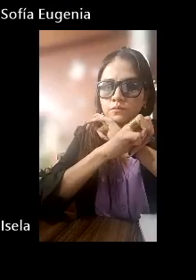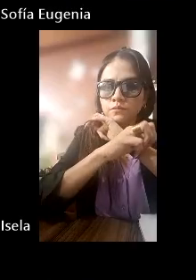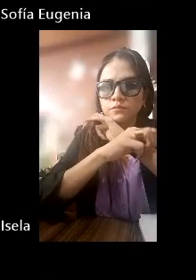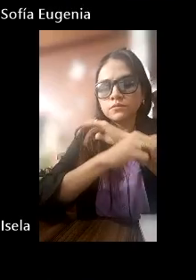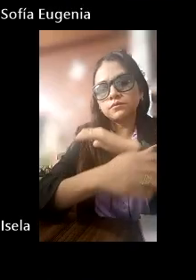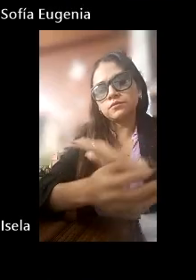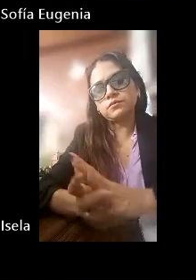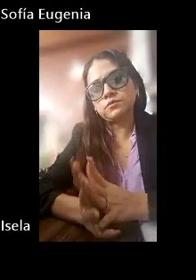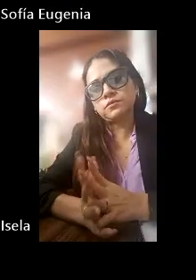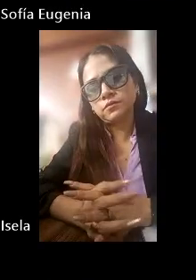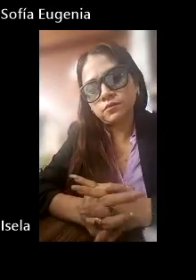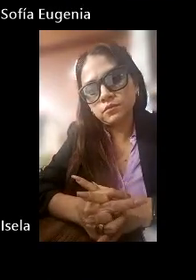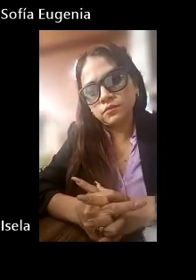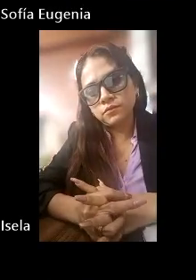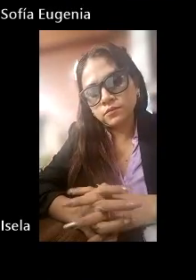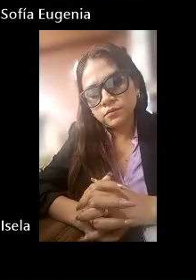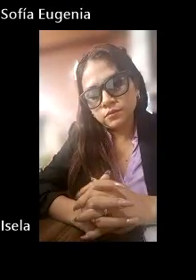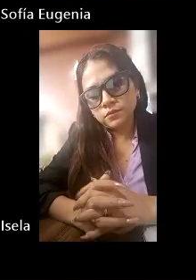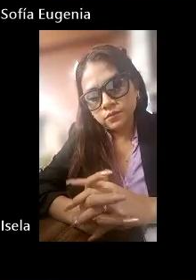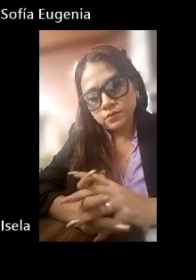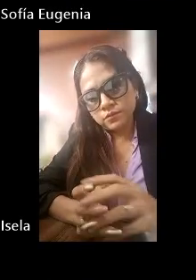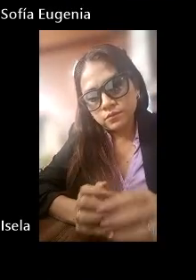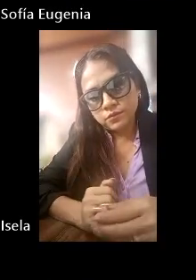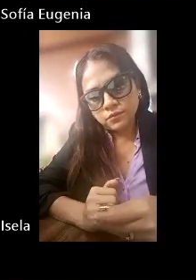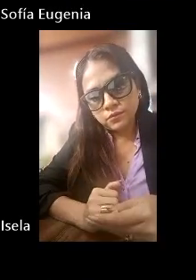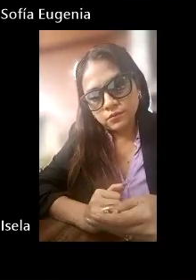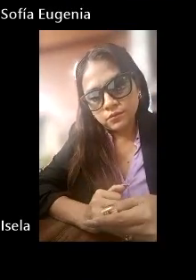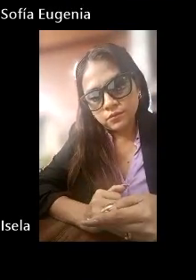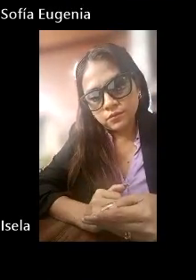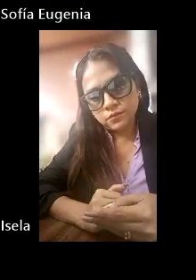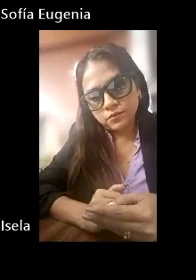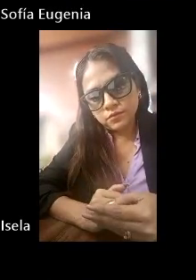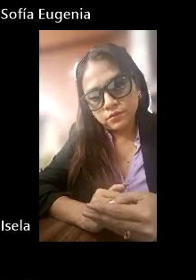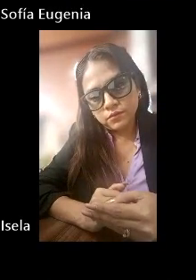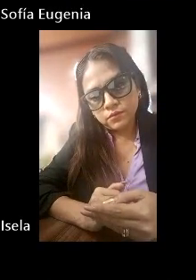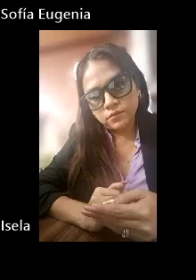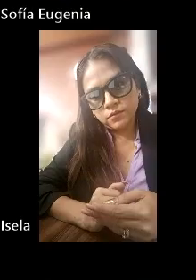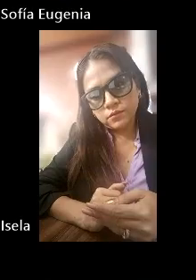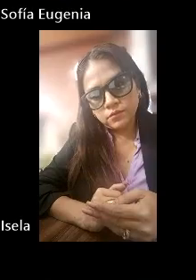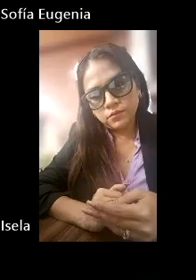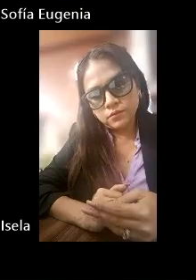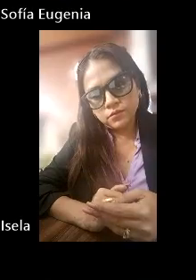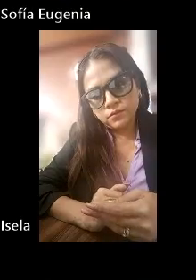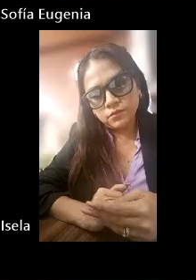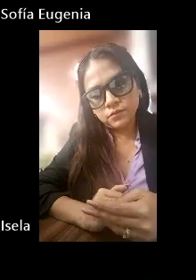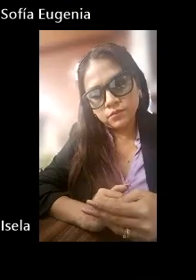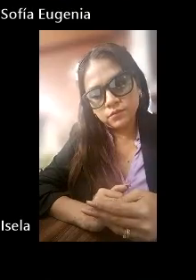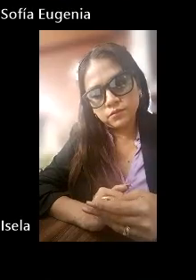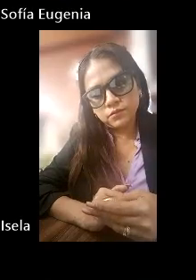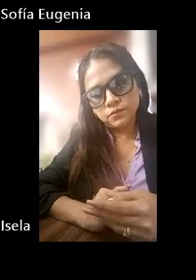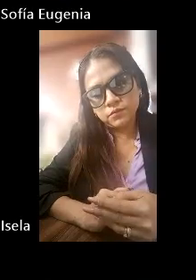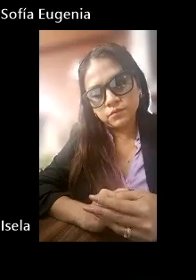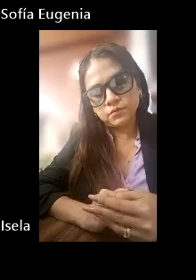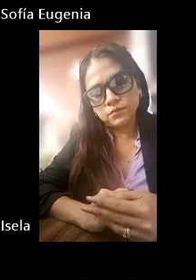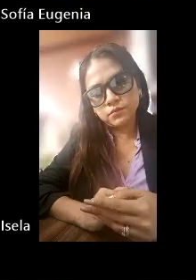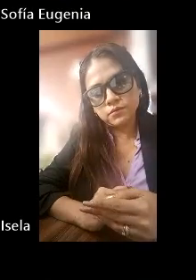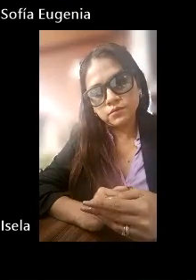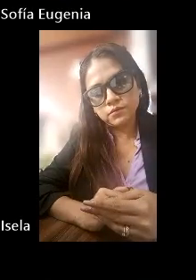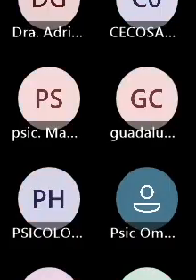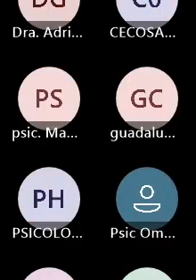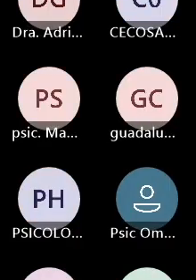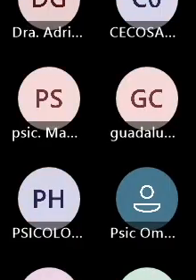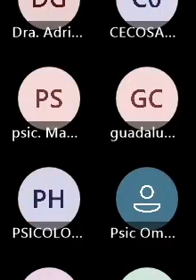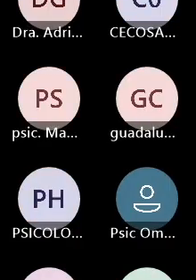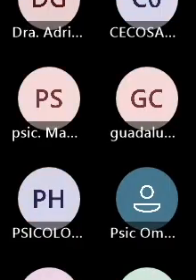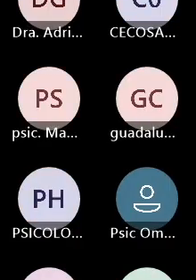Es información que espero de todo corazón que les sea muy, muy útil. Y bueno, No sé si